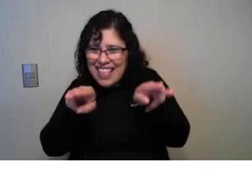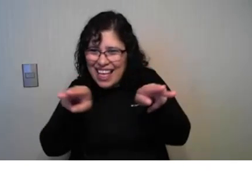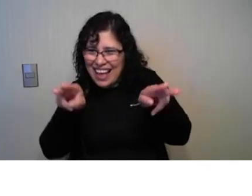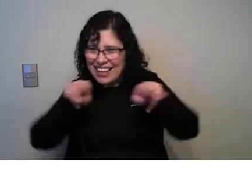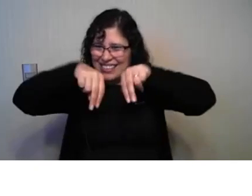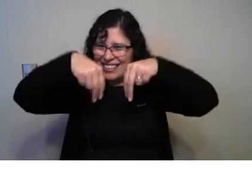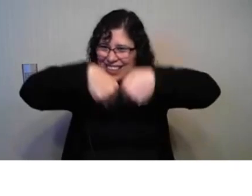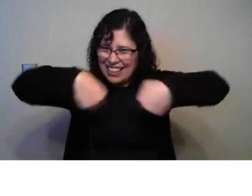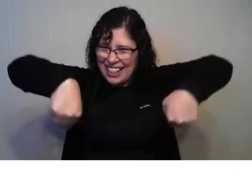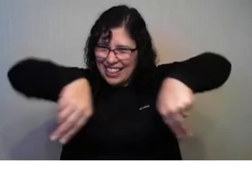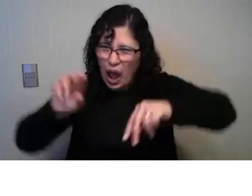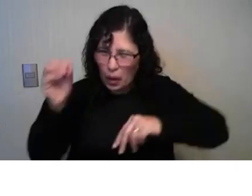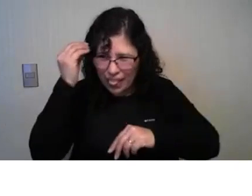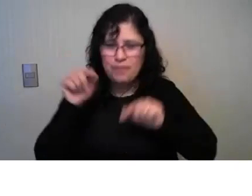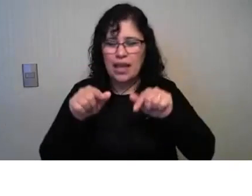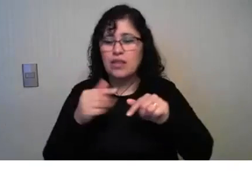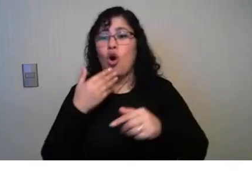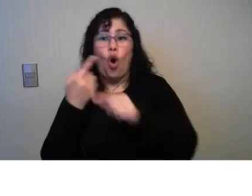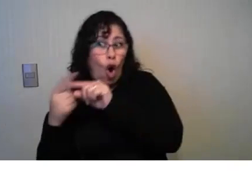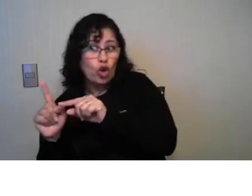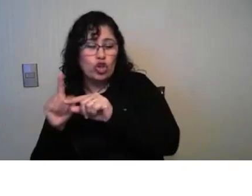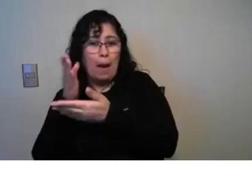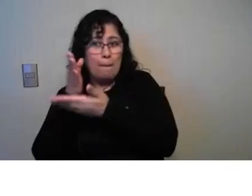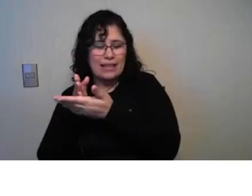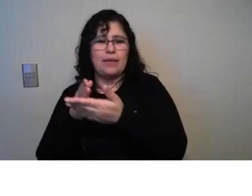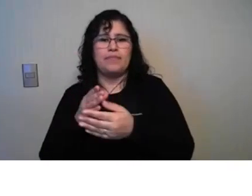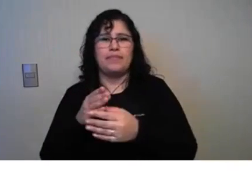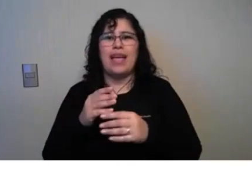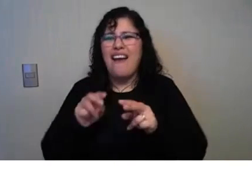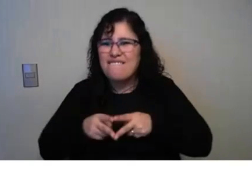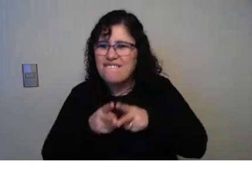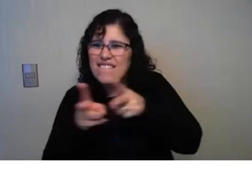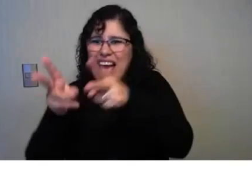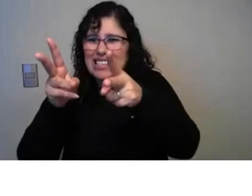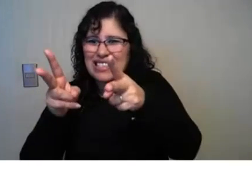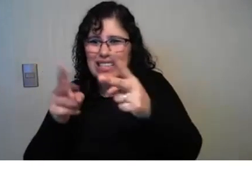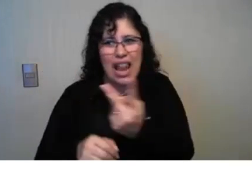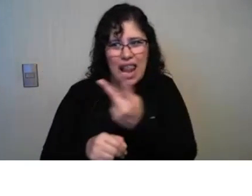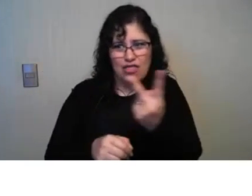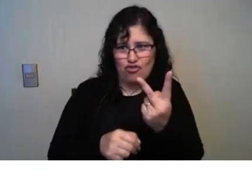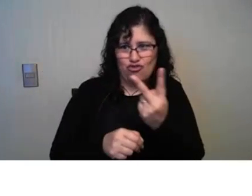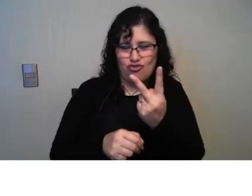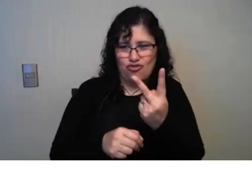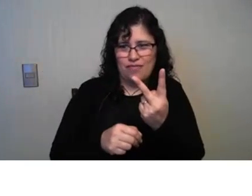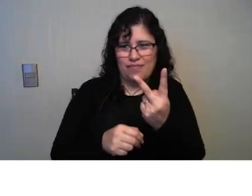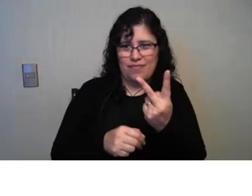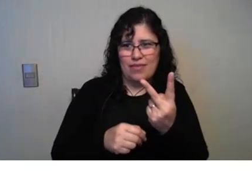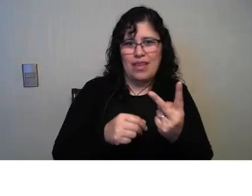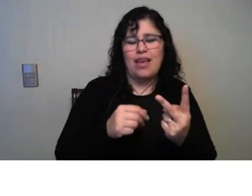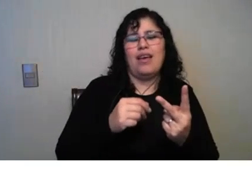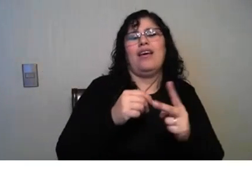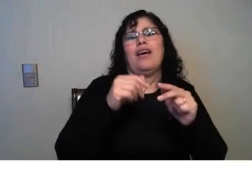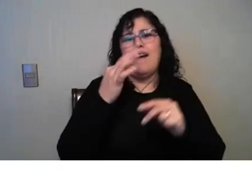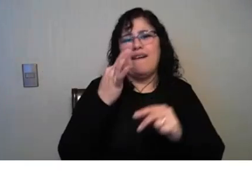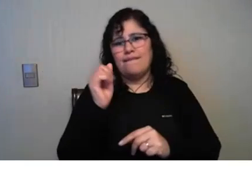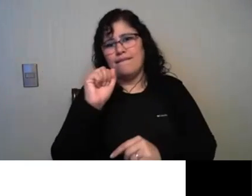de sistematización, ¿ya? Cuando habla de las vías. Entonces, tengan en cuenta esos conceptos. Vamos a hablar de